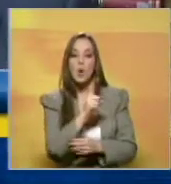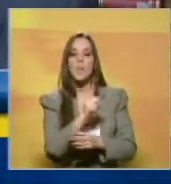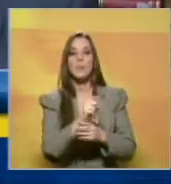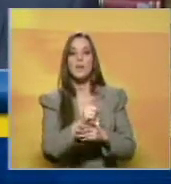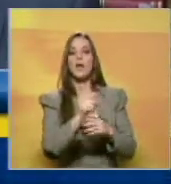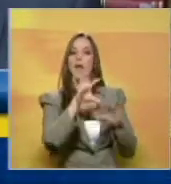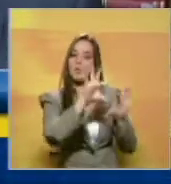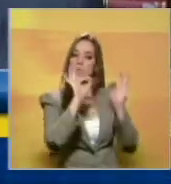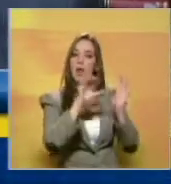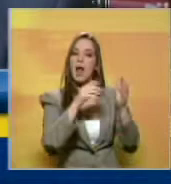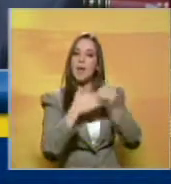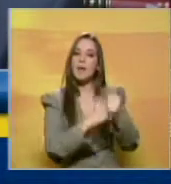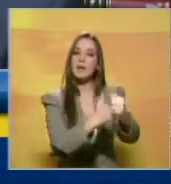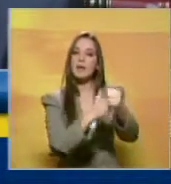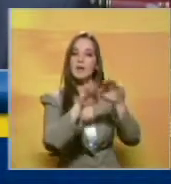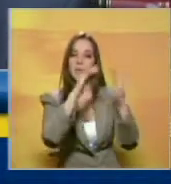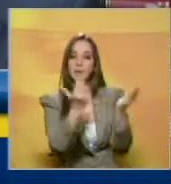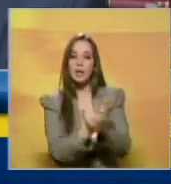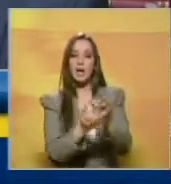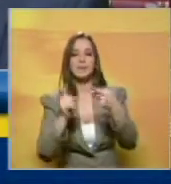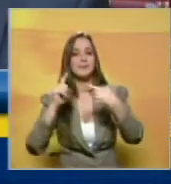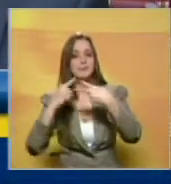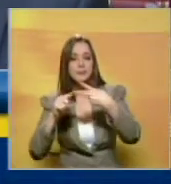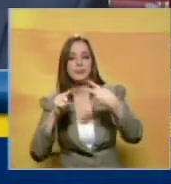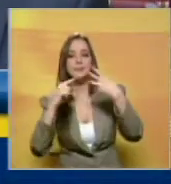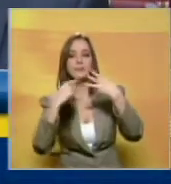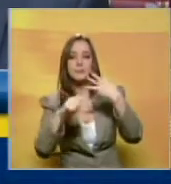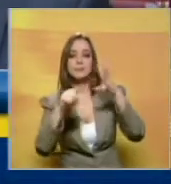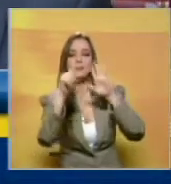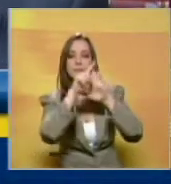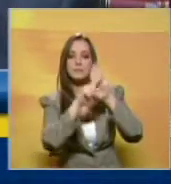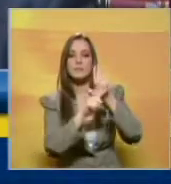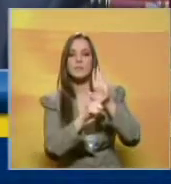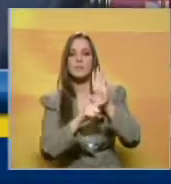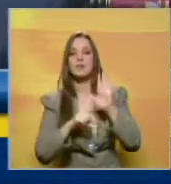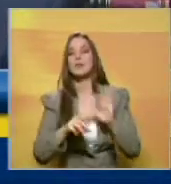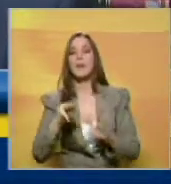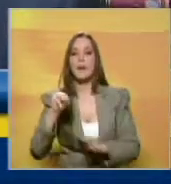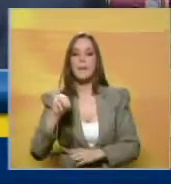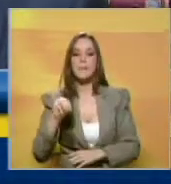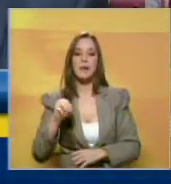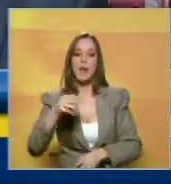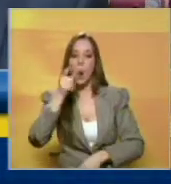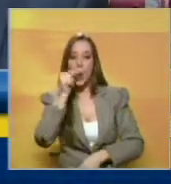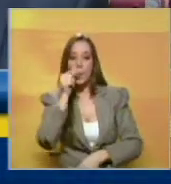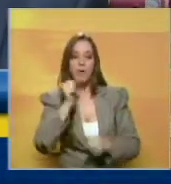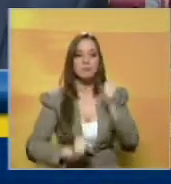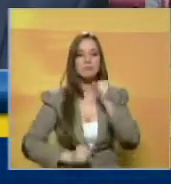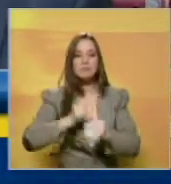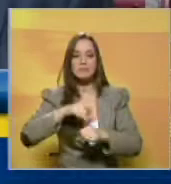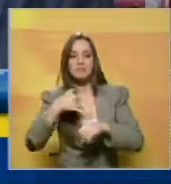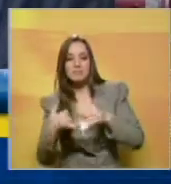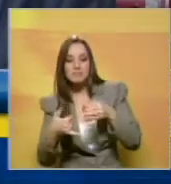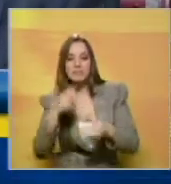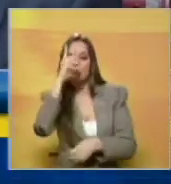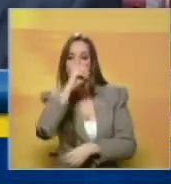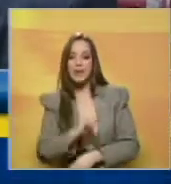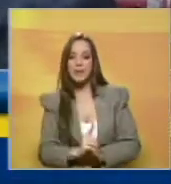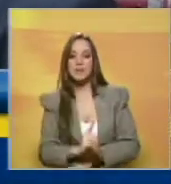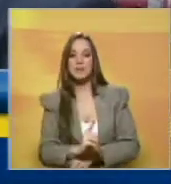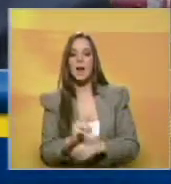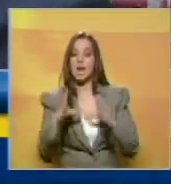nombrado como líder mundial. Enrique Peña Nieto, nombrado como líder mundial. Michael Melamed, nombrado como joven líder mundial. Entonces